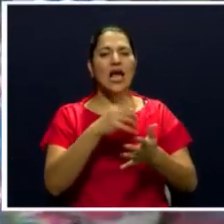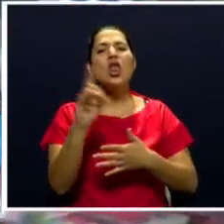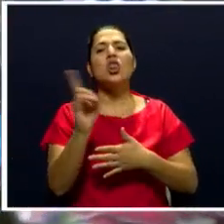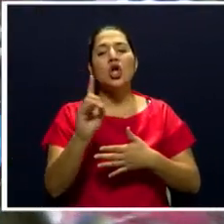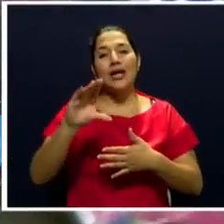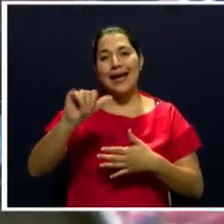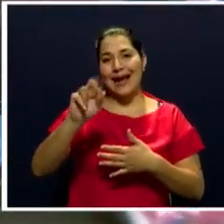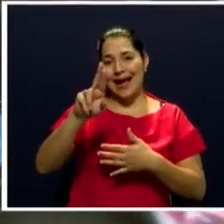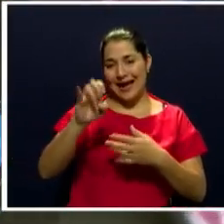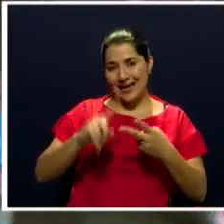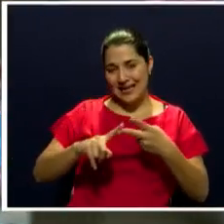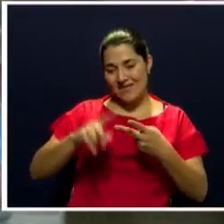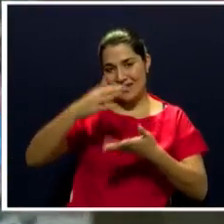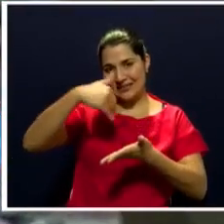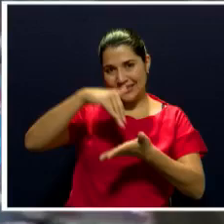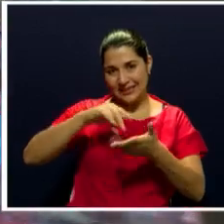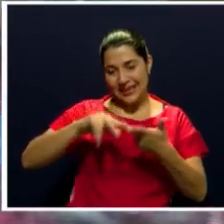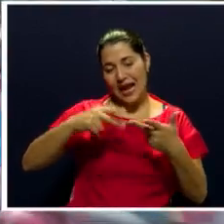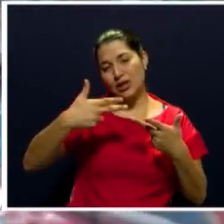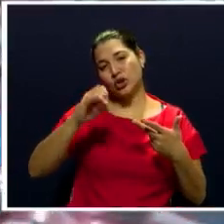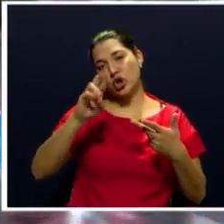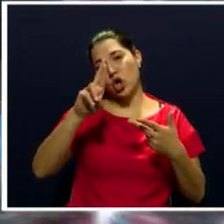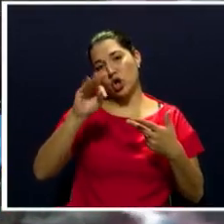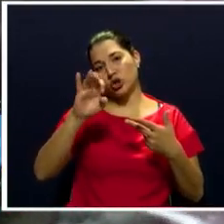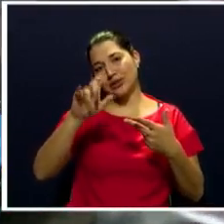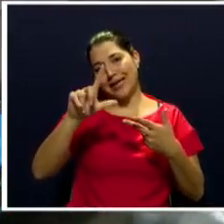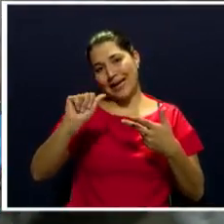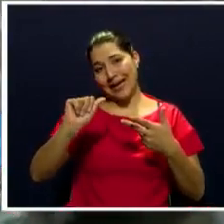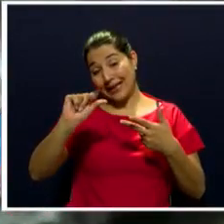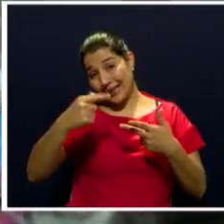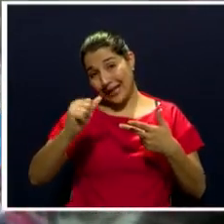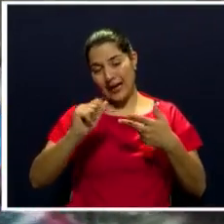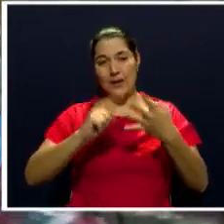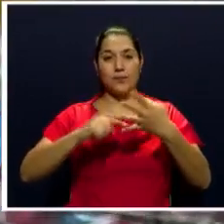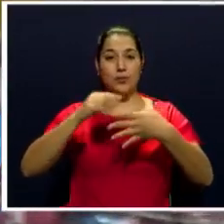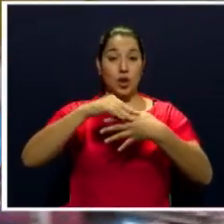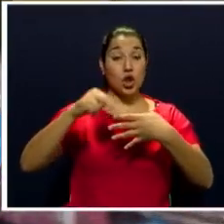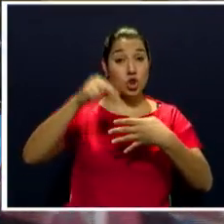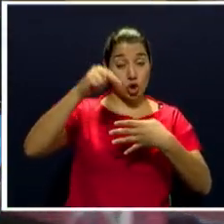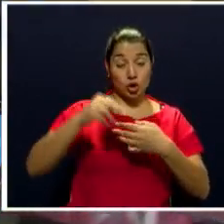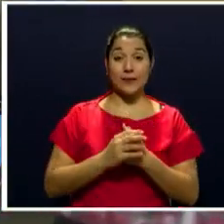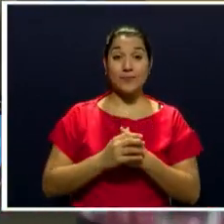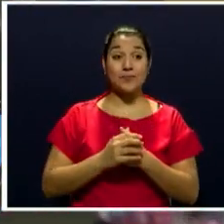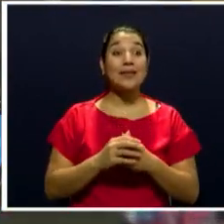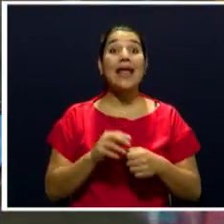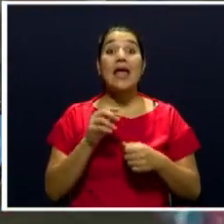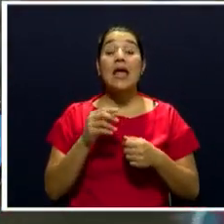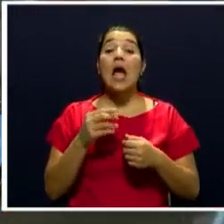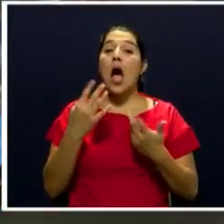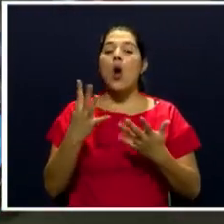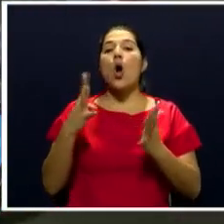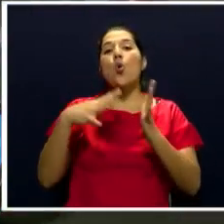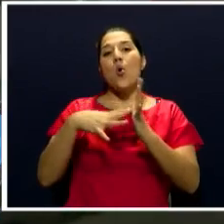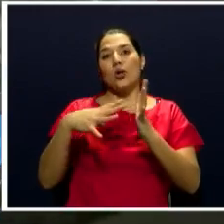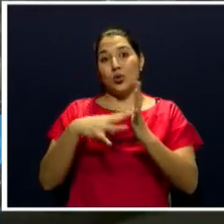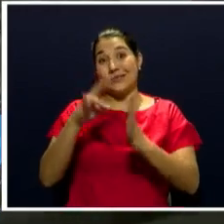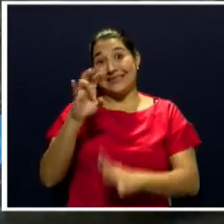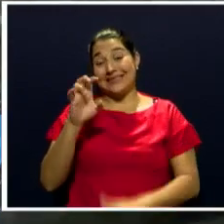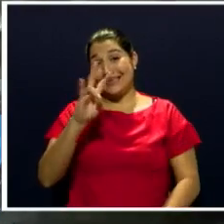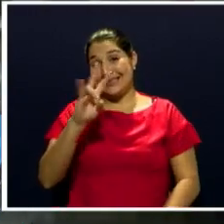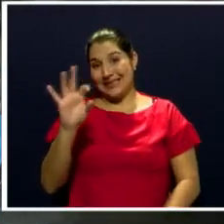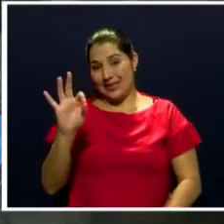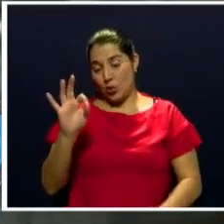Pacífico Central, Chorotega, Zona Norte y demás. De estos diarios, 8.479 se adquirieron con fondos de la Comisión